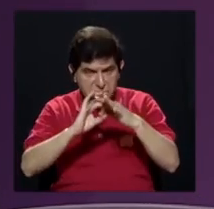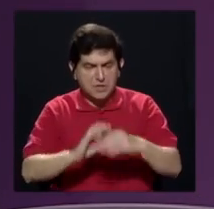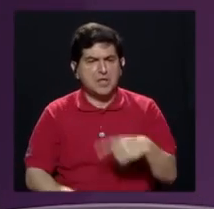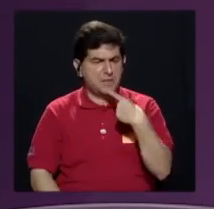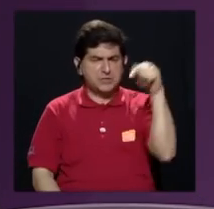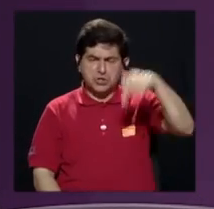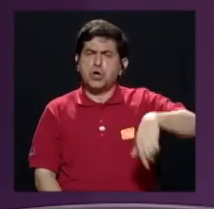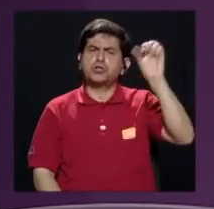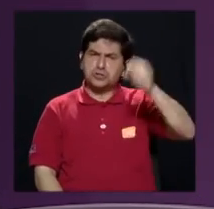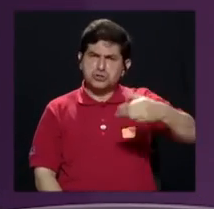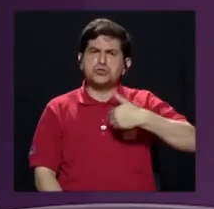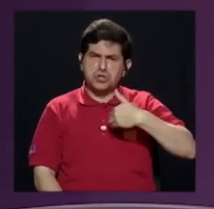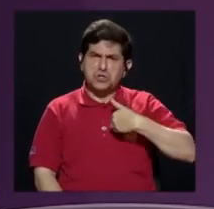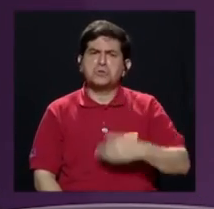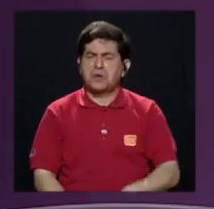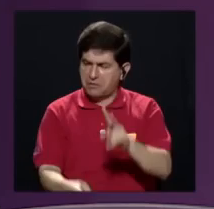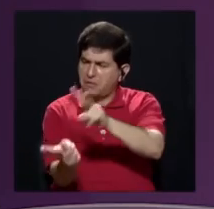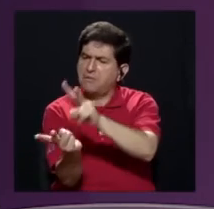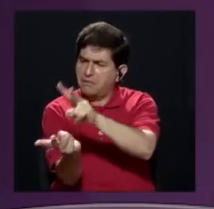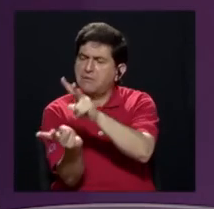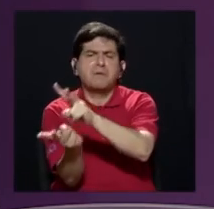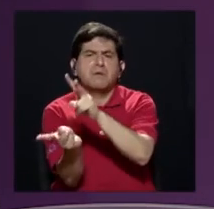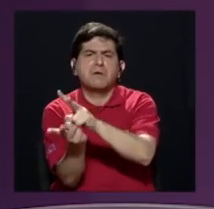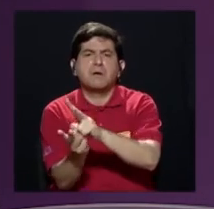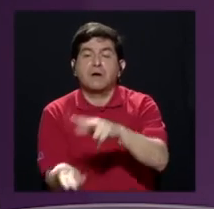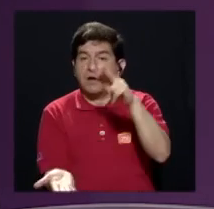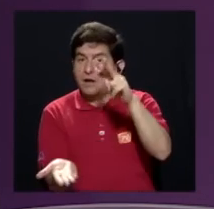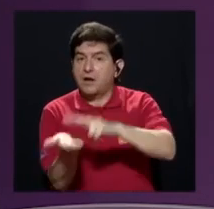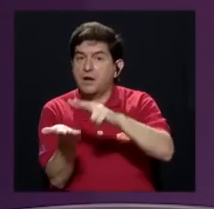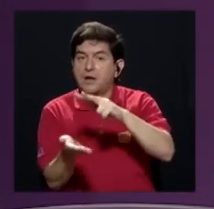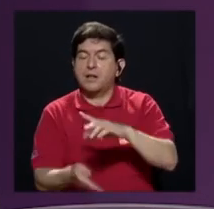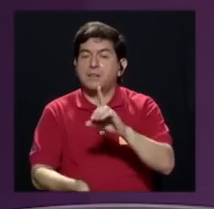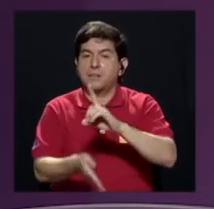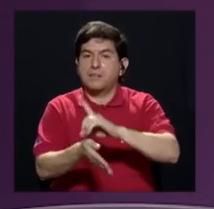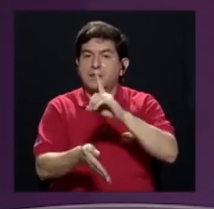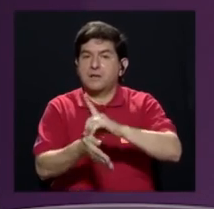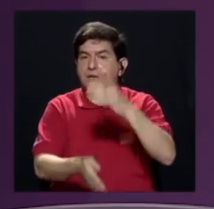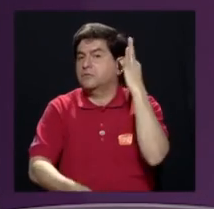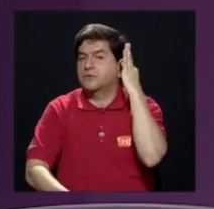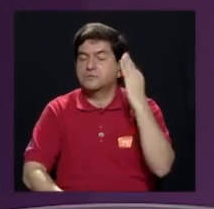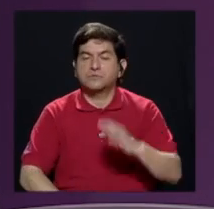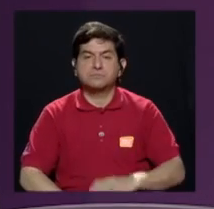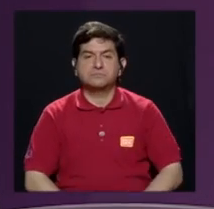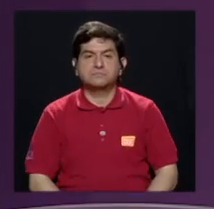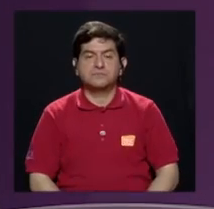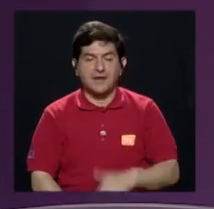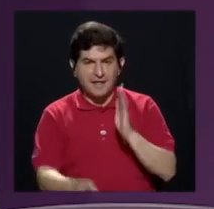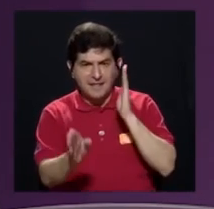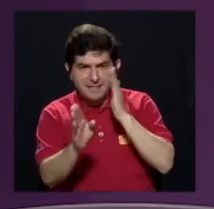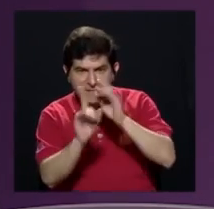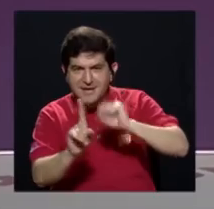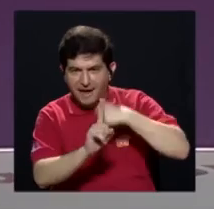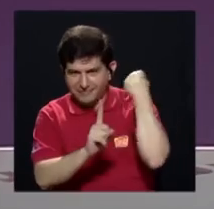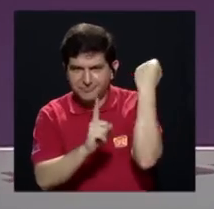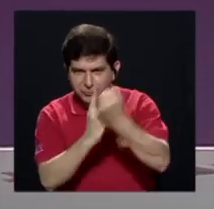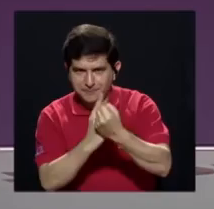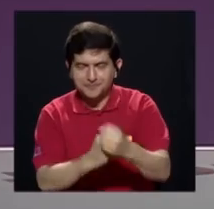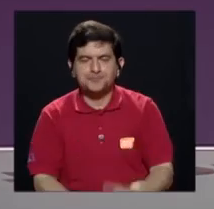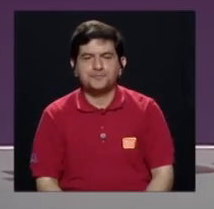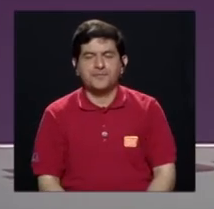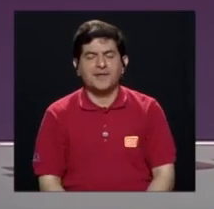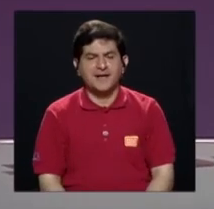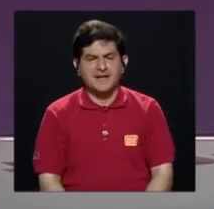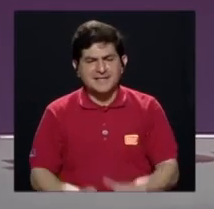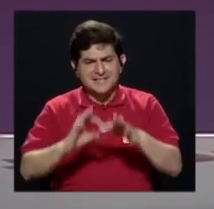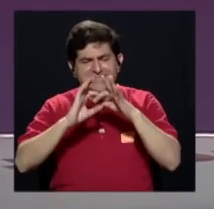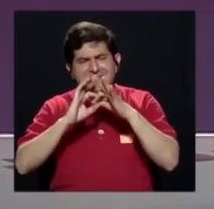si se puede tener relaciones sexuales con el visto bueno del ginecólogo si es que vamos directamente a eso la sexualidad en